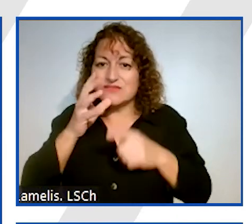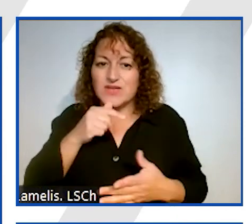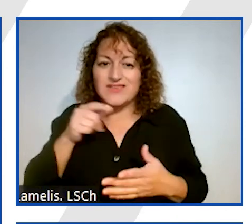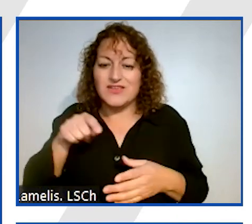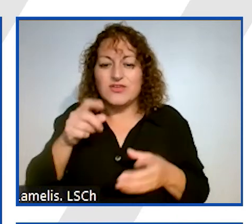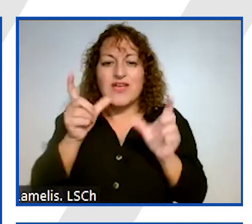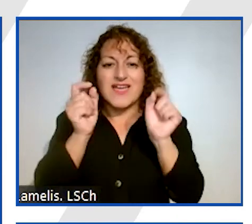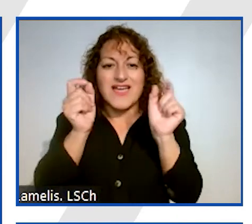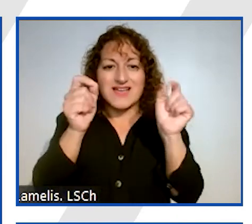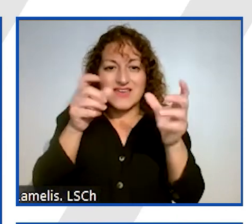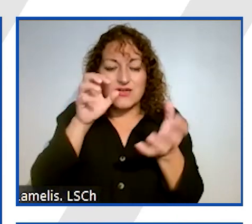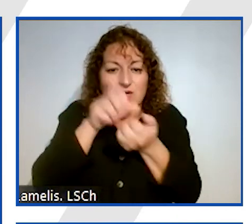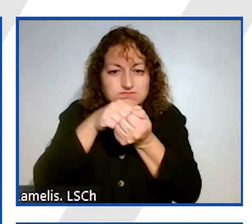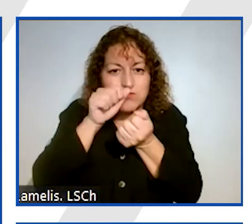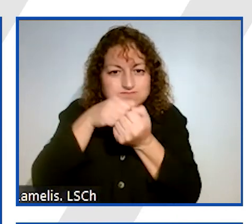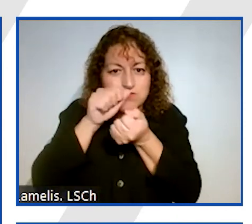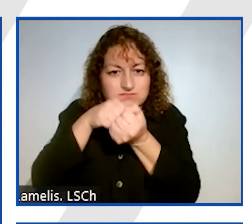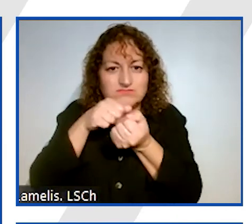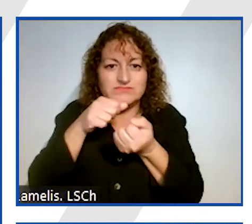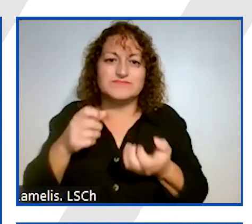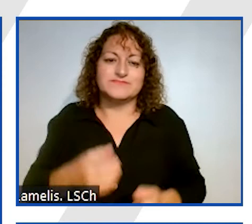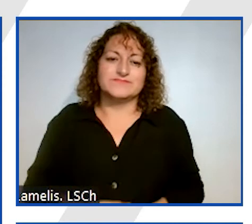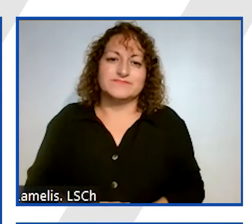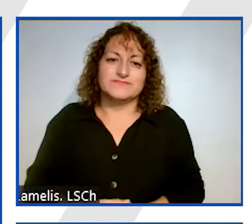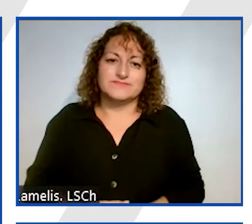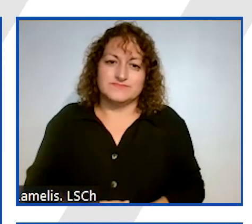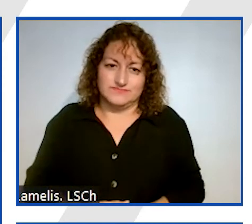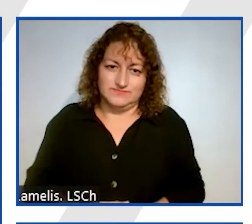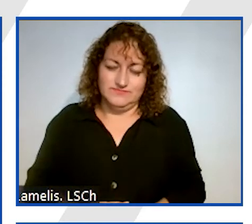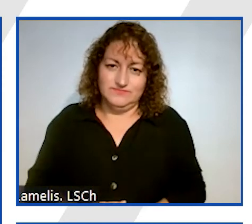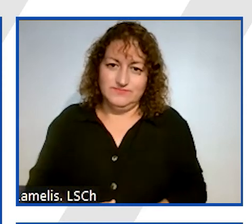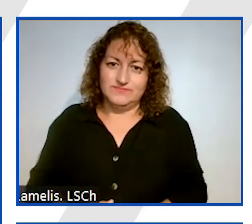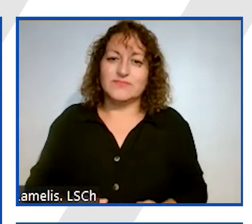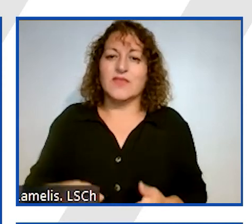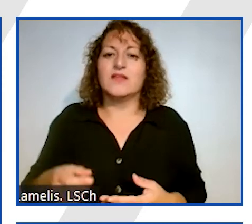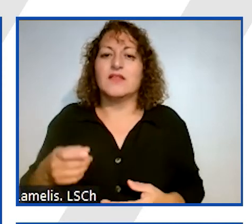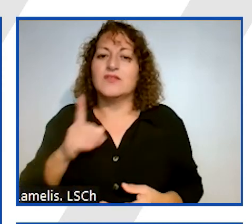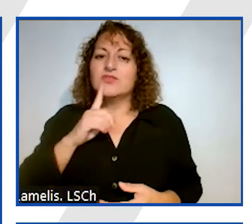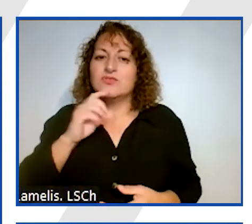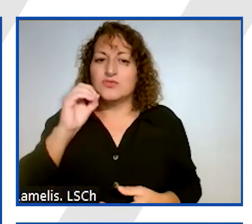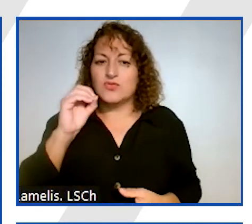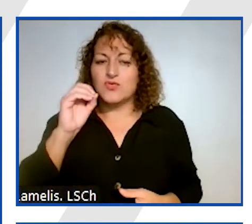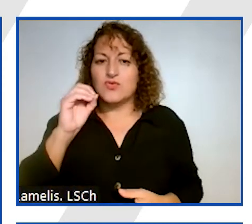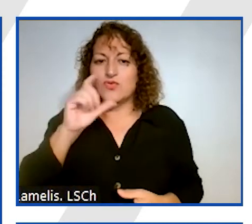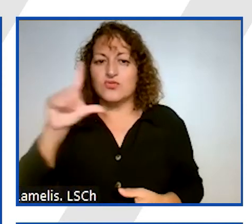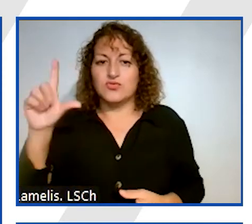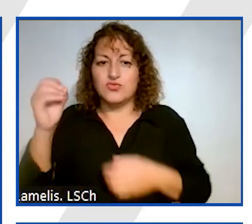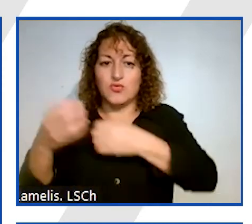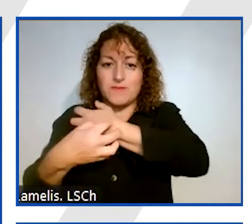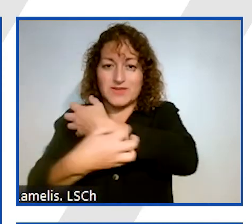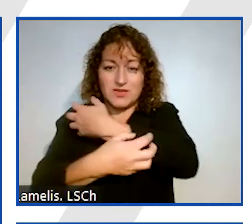y son bastante diferentes al modelo tiburón. Inclusive el toyo manchado, que es el más grande de este